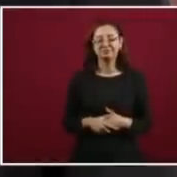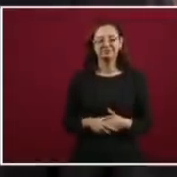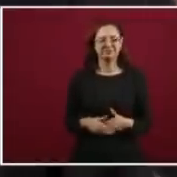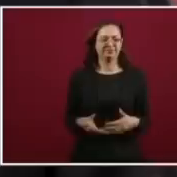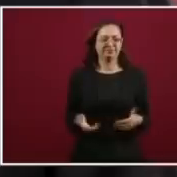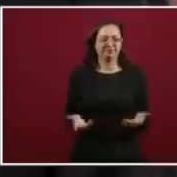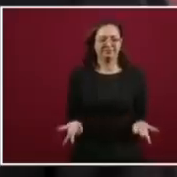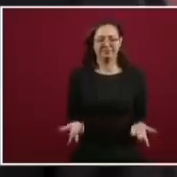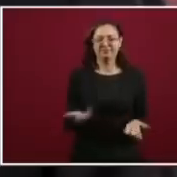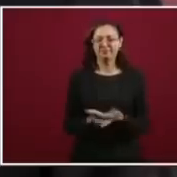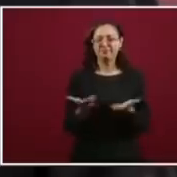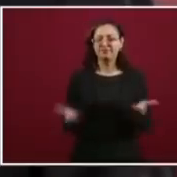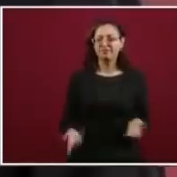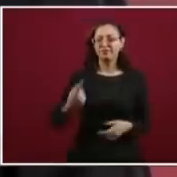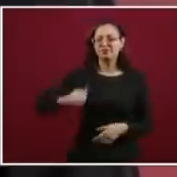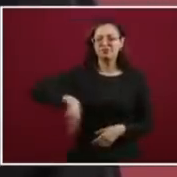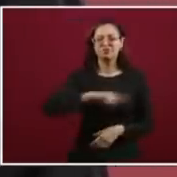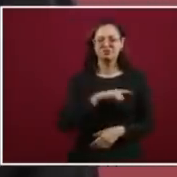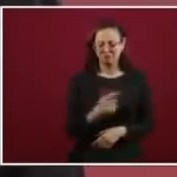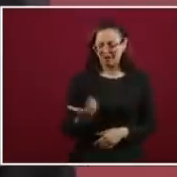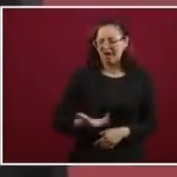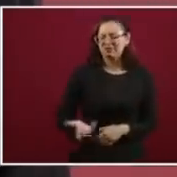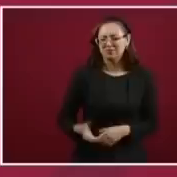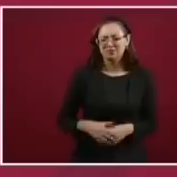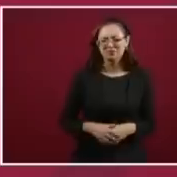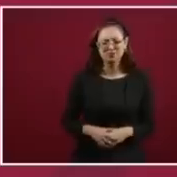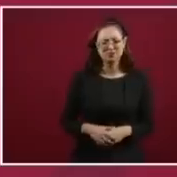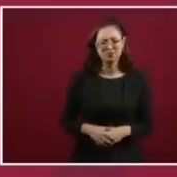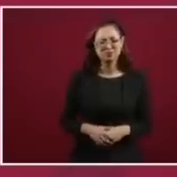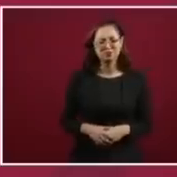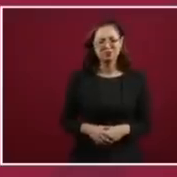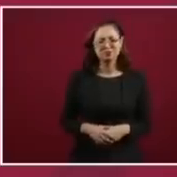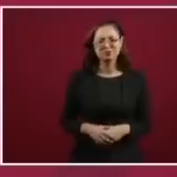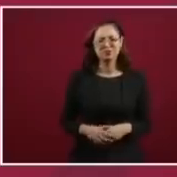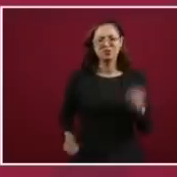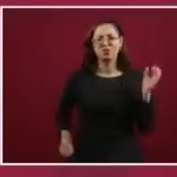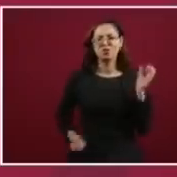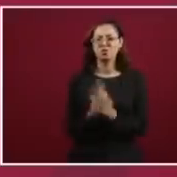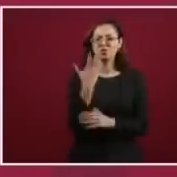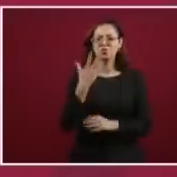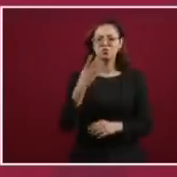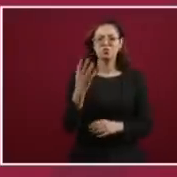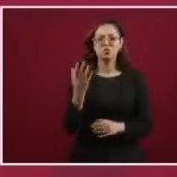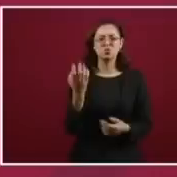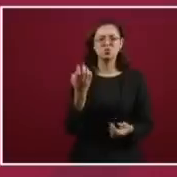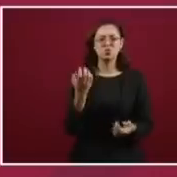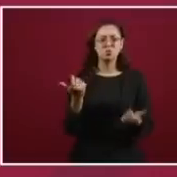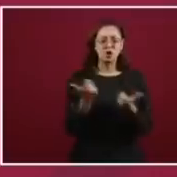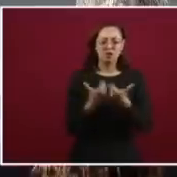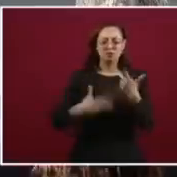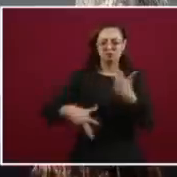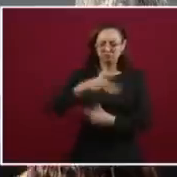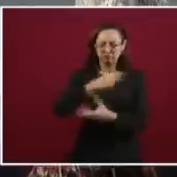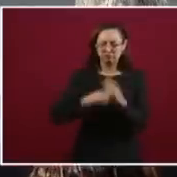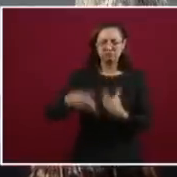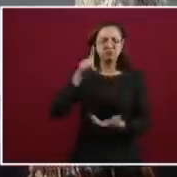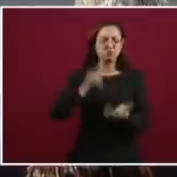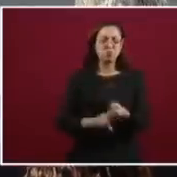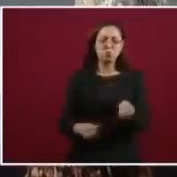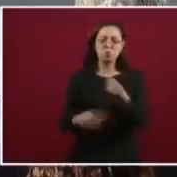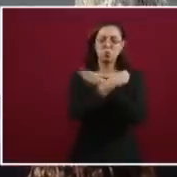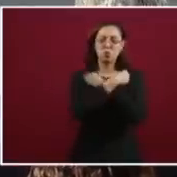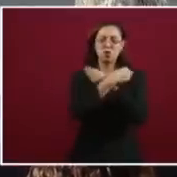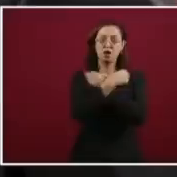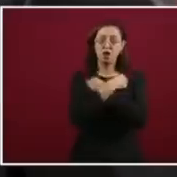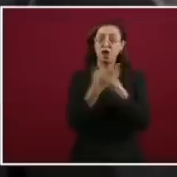los que estamos haciendo ahora qué es la nueva economía moral entonces que se